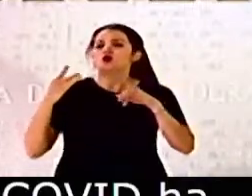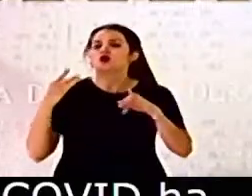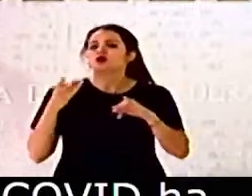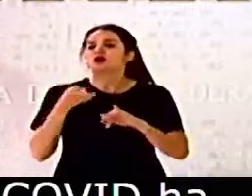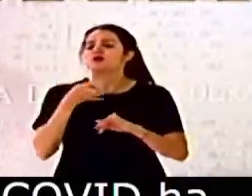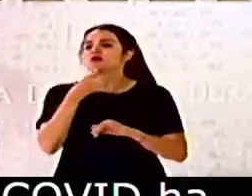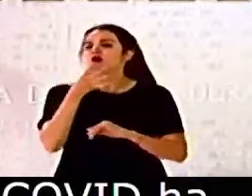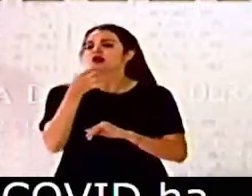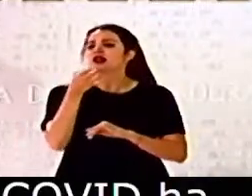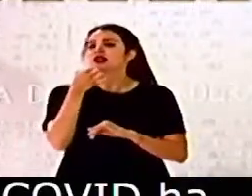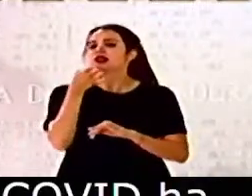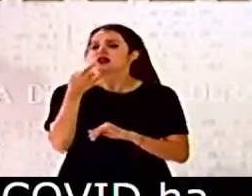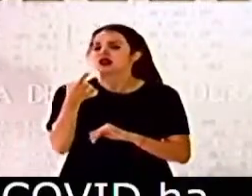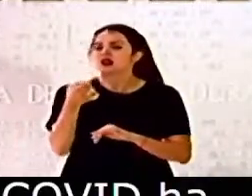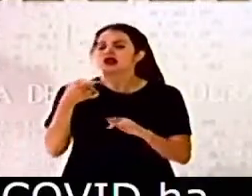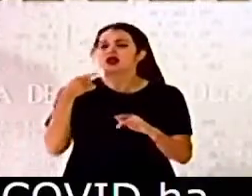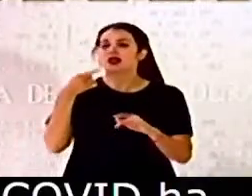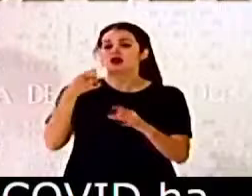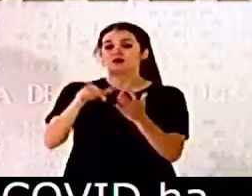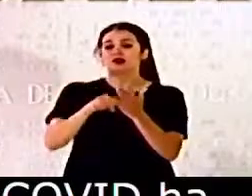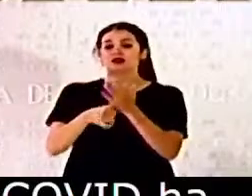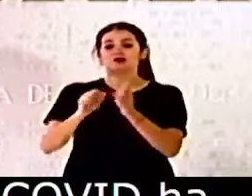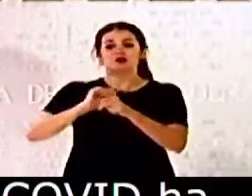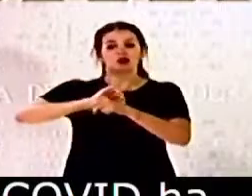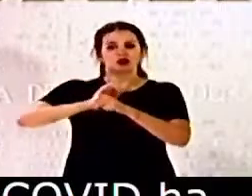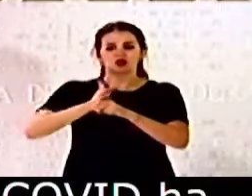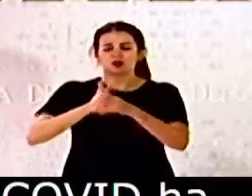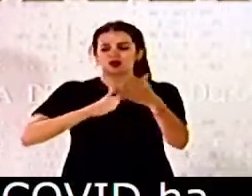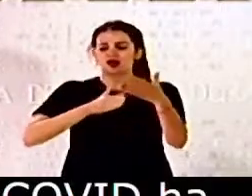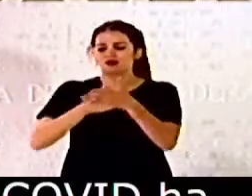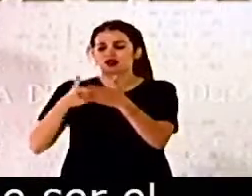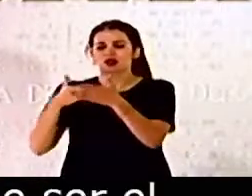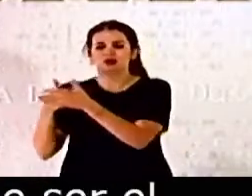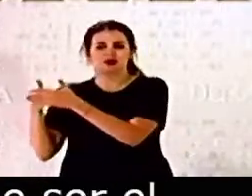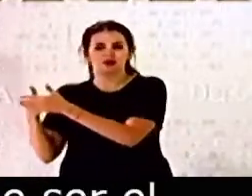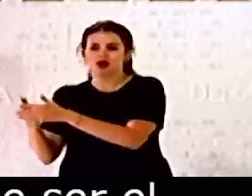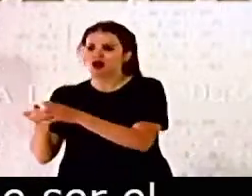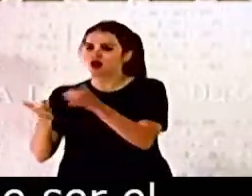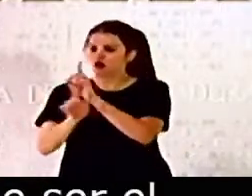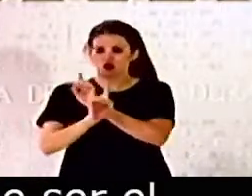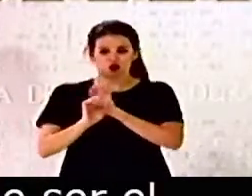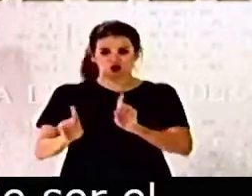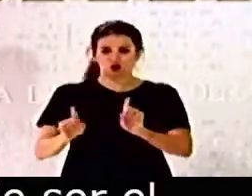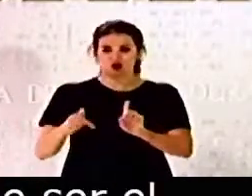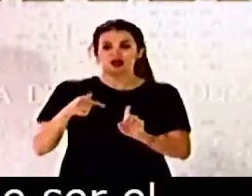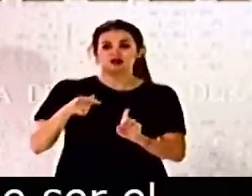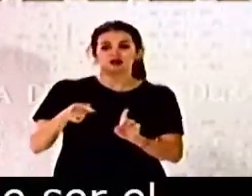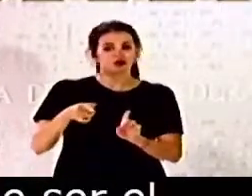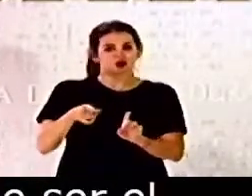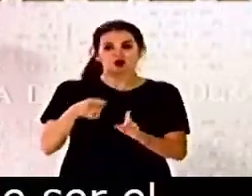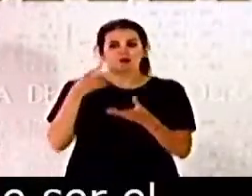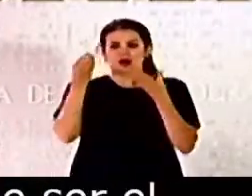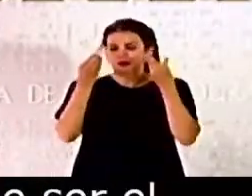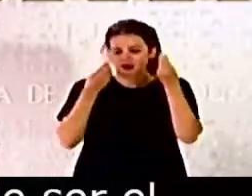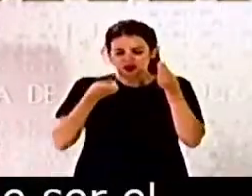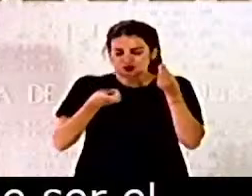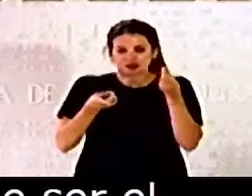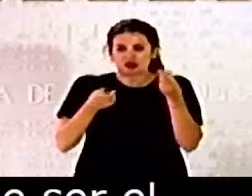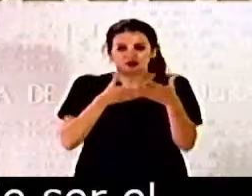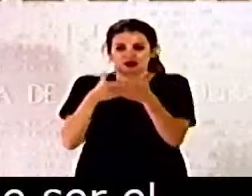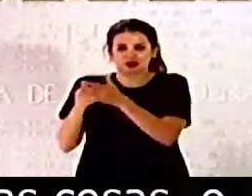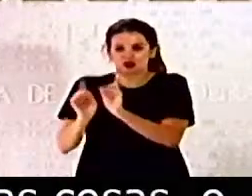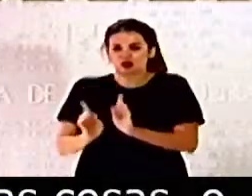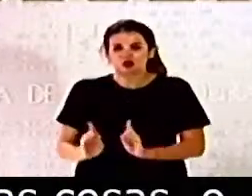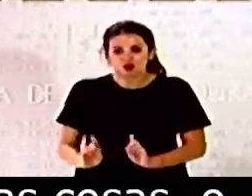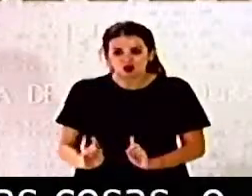pasaporte COVID es una limitación a determinadas cosas. O sea, para eso no se pensó el pasaporte COVID. El